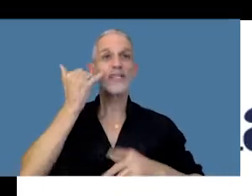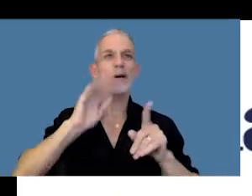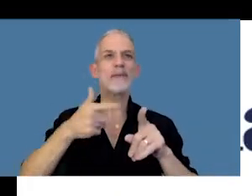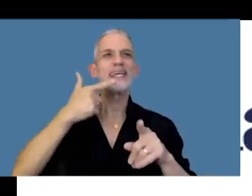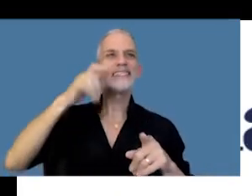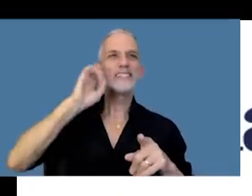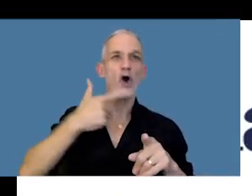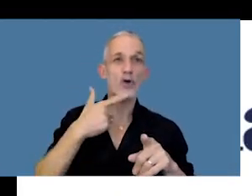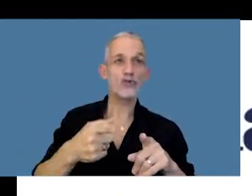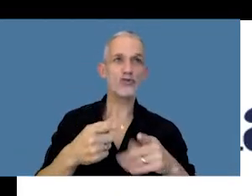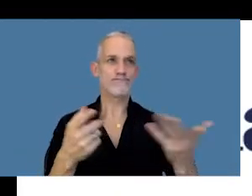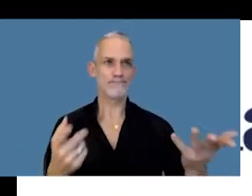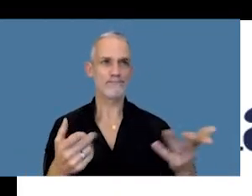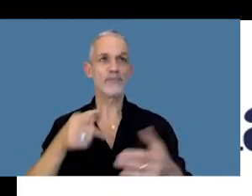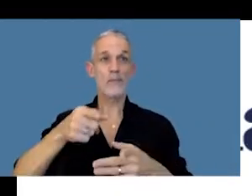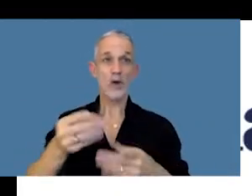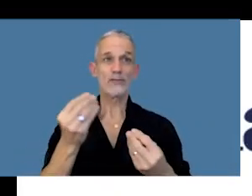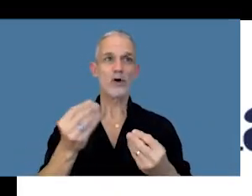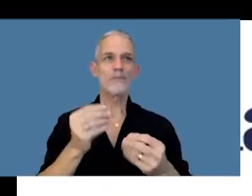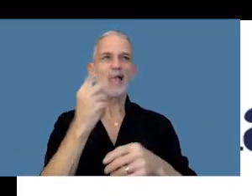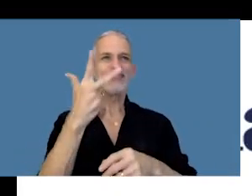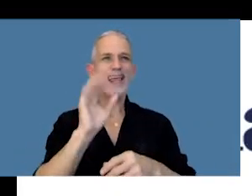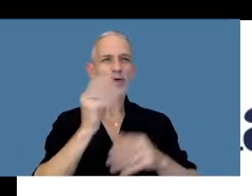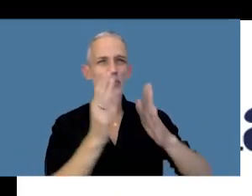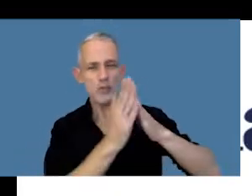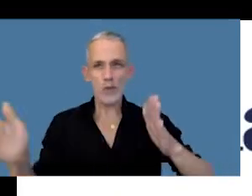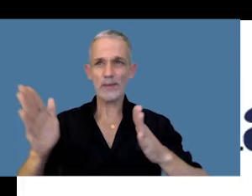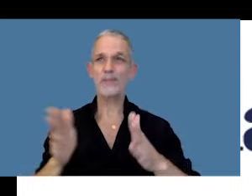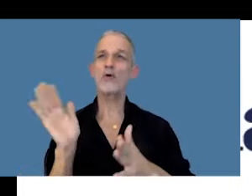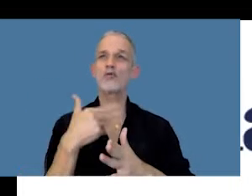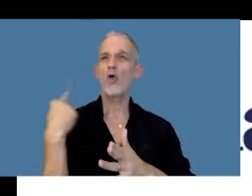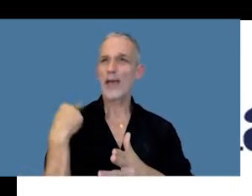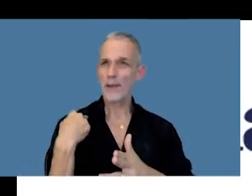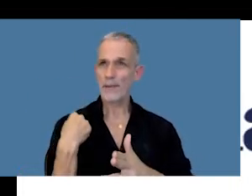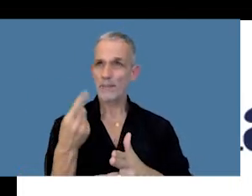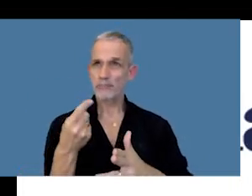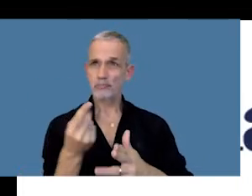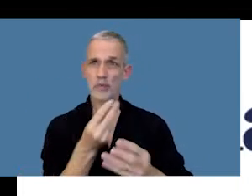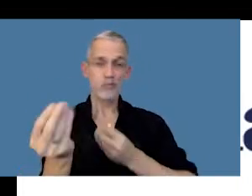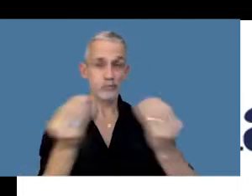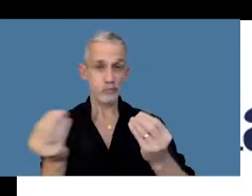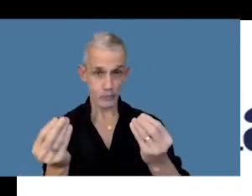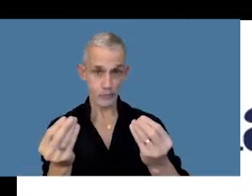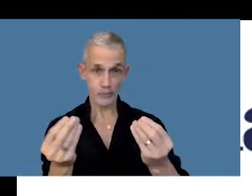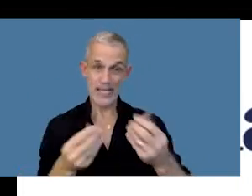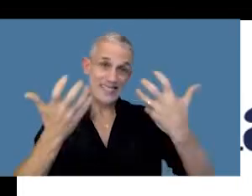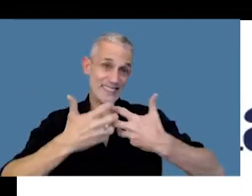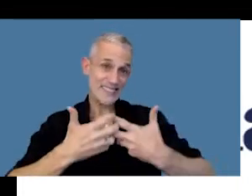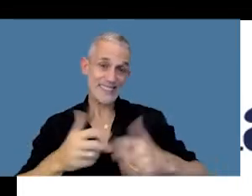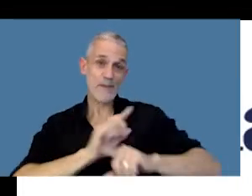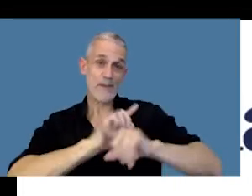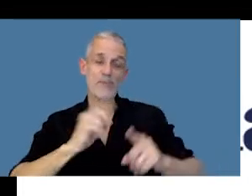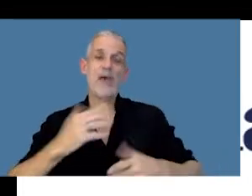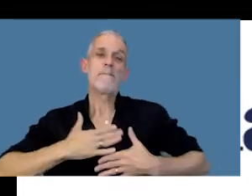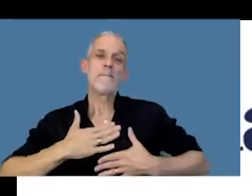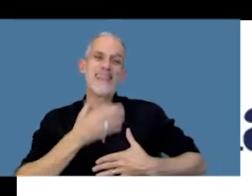Por ello, a partir del 3 de octubre, todo empleador que no aplique el sistema Mi